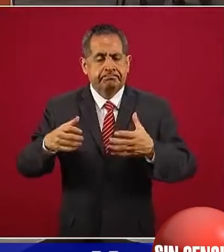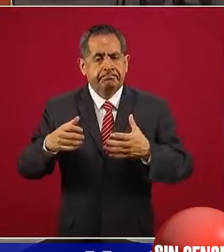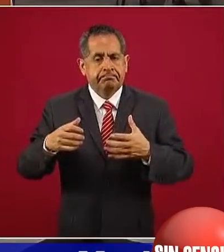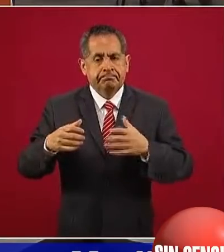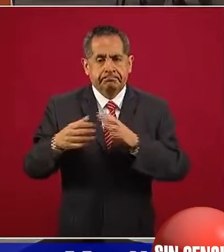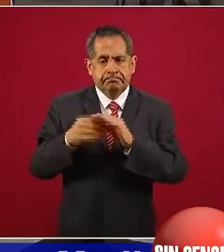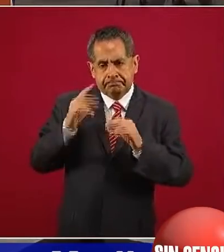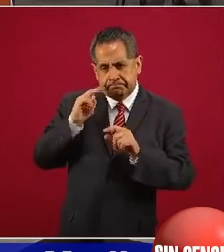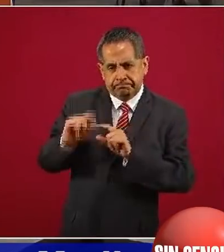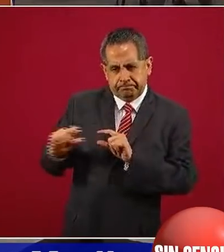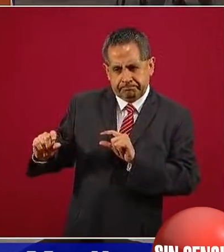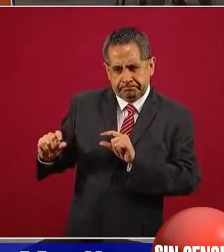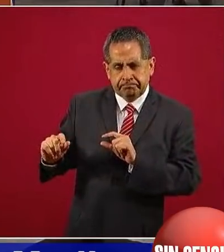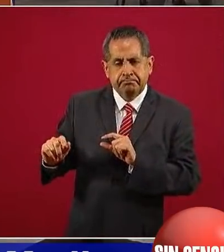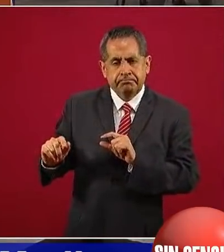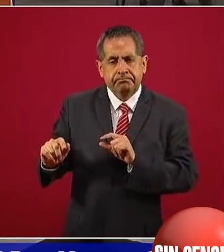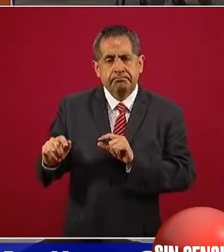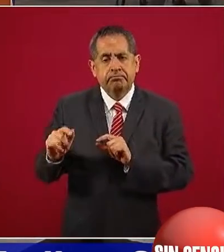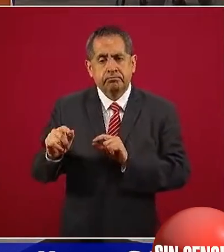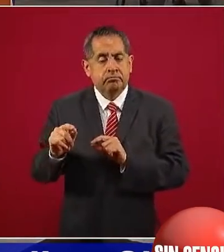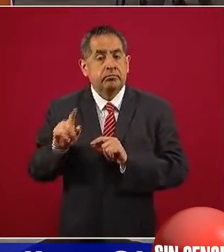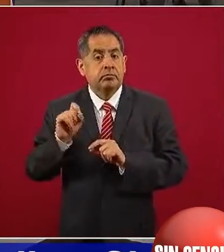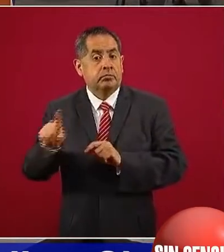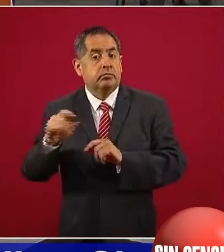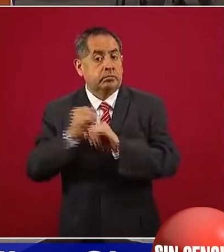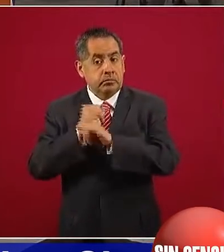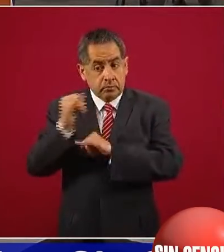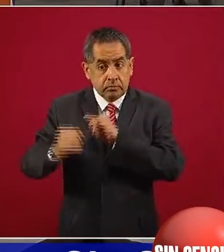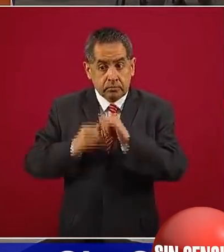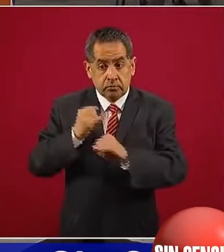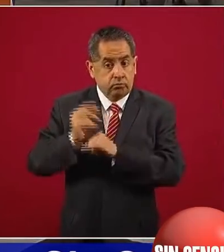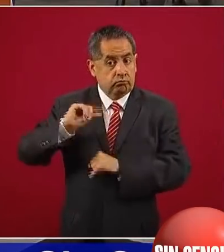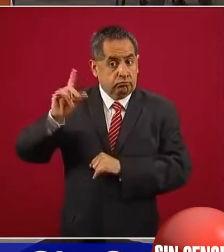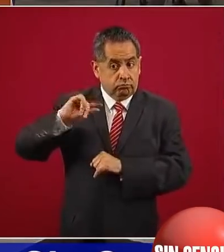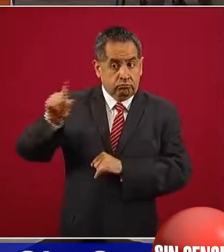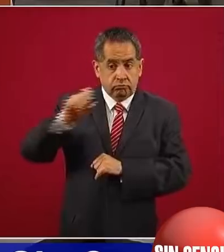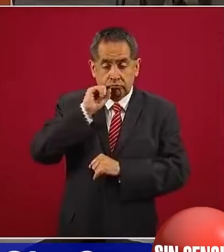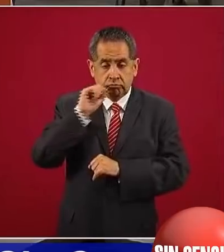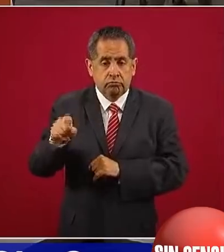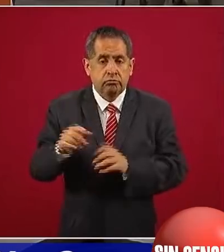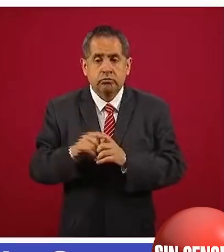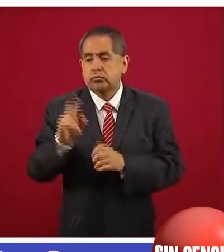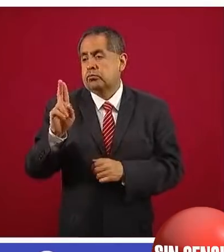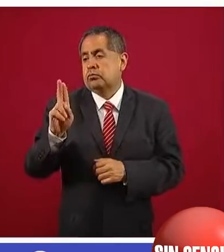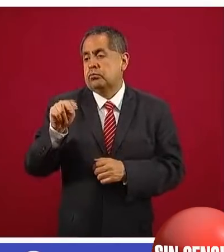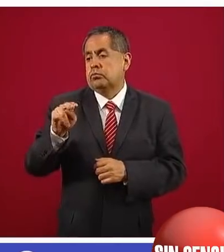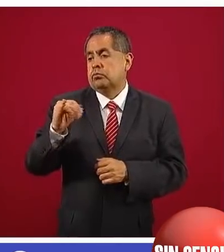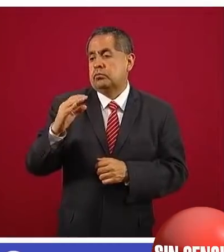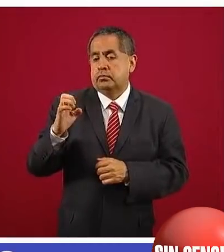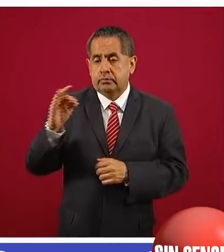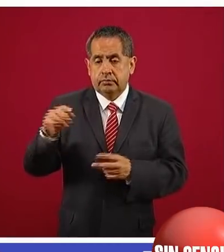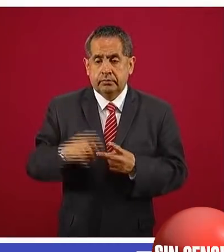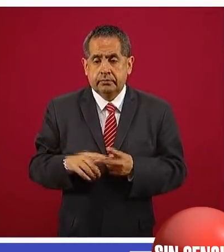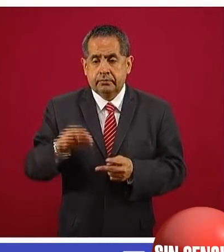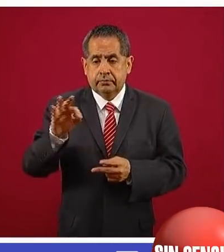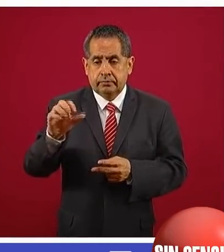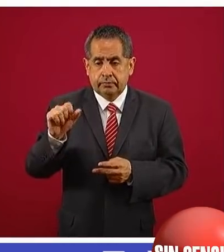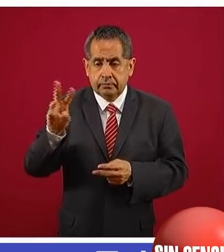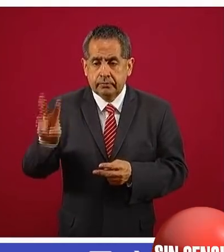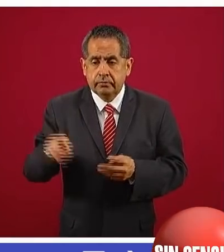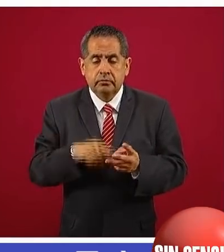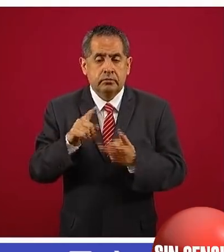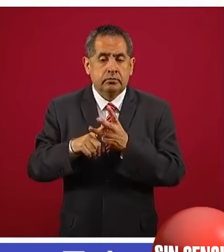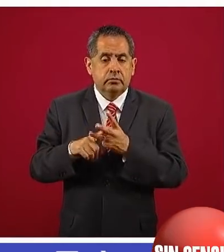en la parte de abajo. Noten que incluye organismos internacionales muy relevantes como UNICEF, la FAO y desde luego la